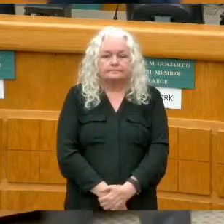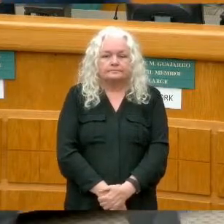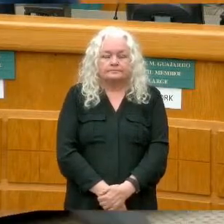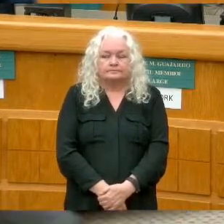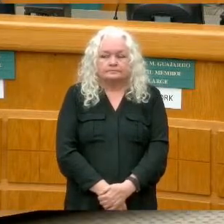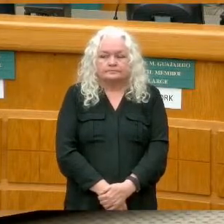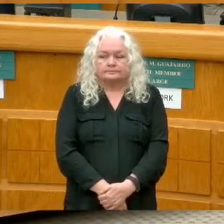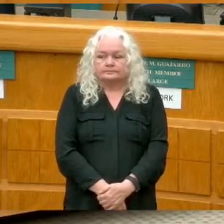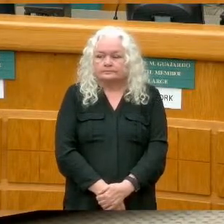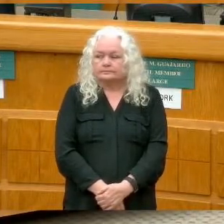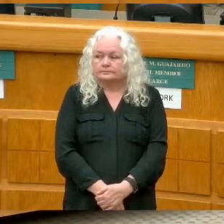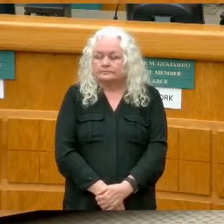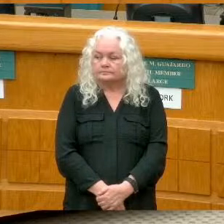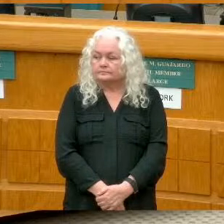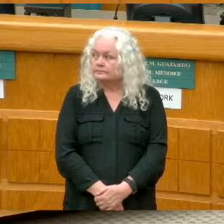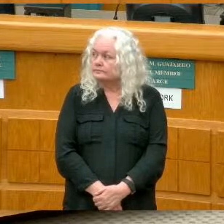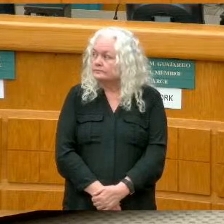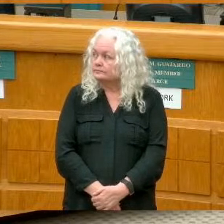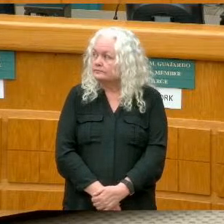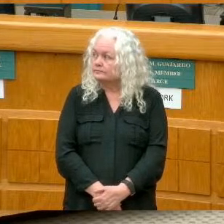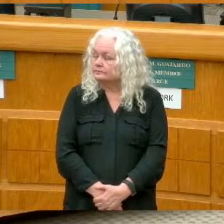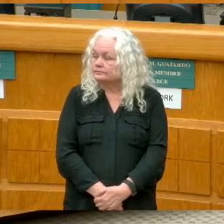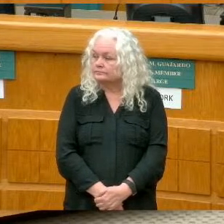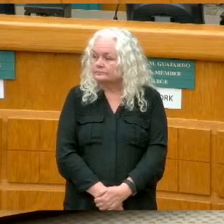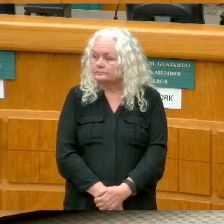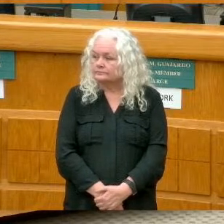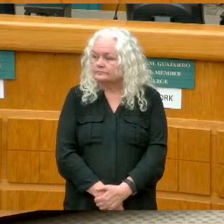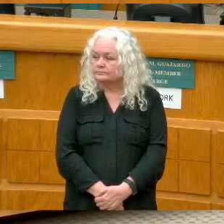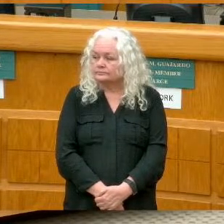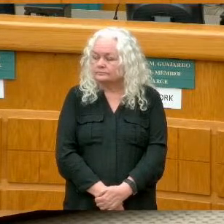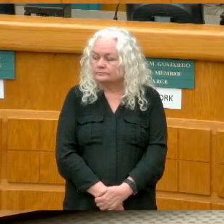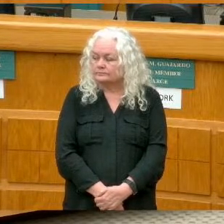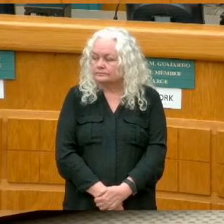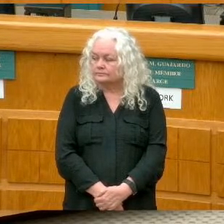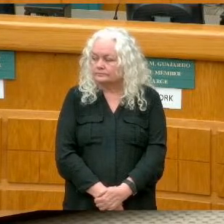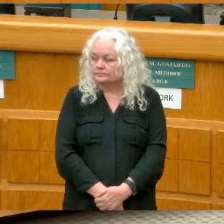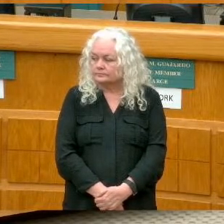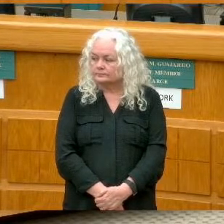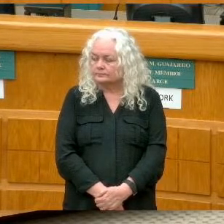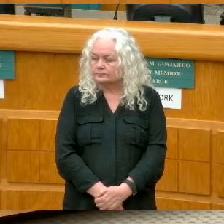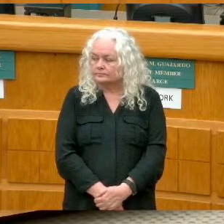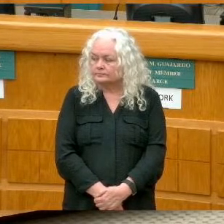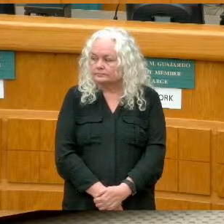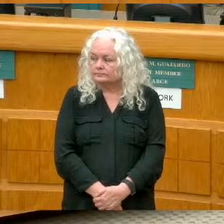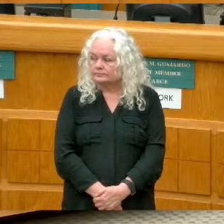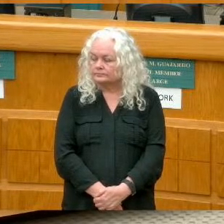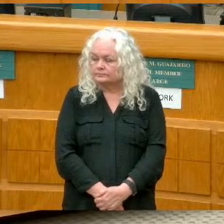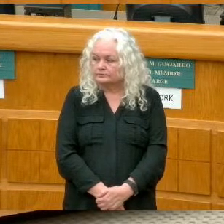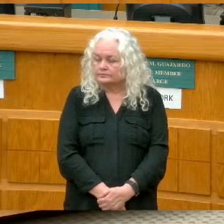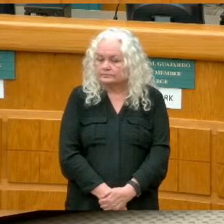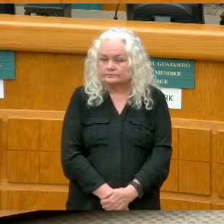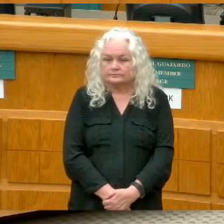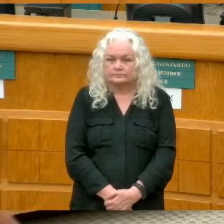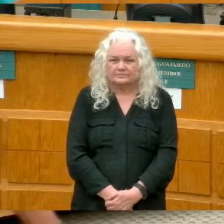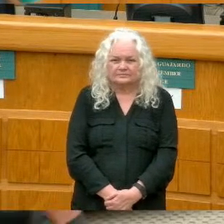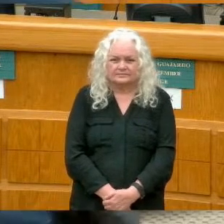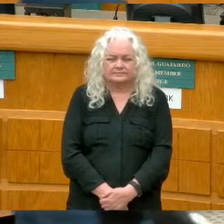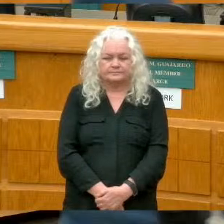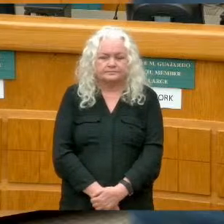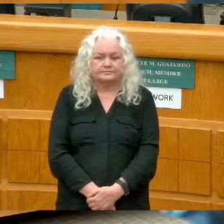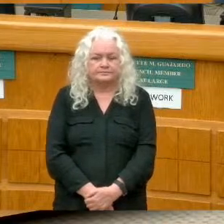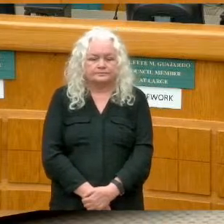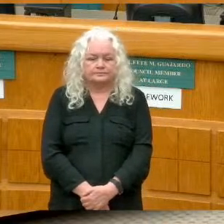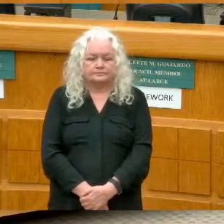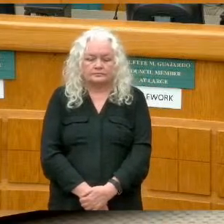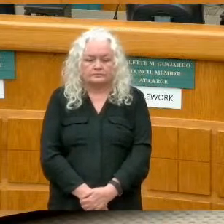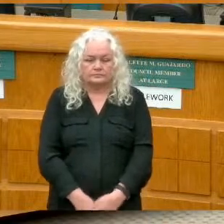reportado 26 casos confirmados por el coronavirus y 7 vienen por parte del Estado, las cuales fueron el resultado de pruebas tomadas entre el 17 y el